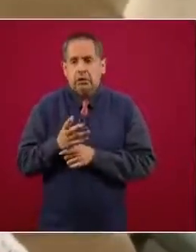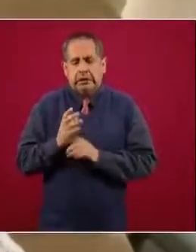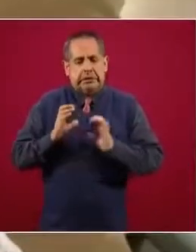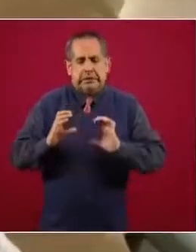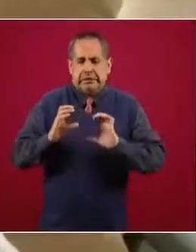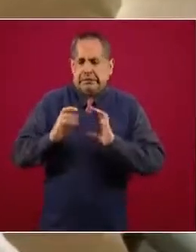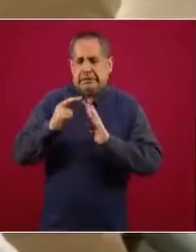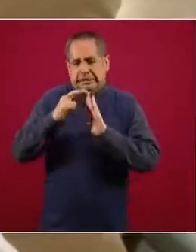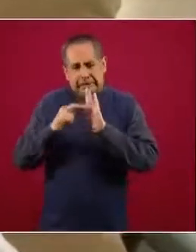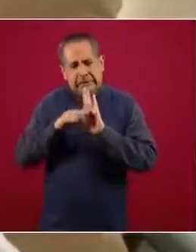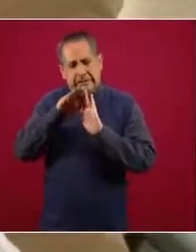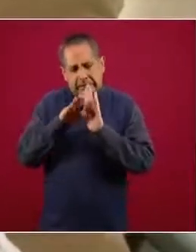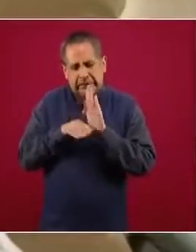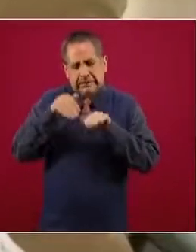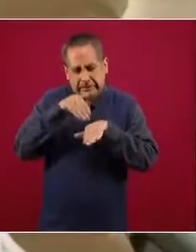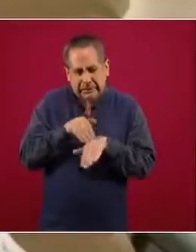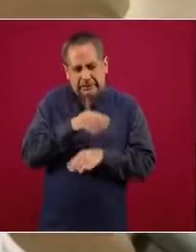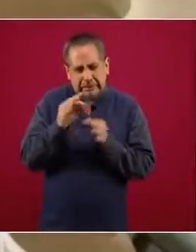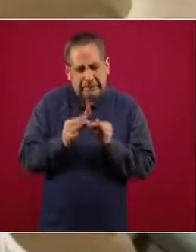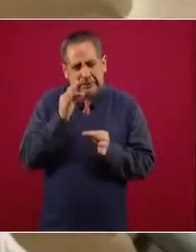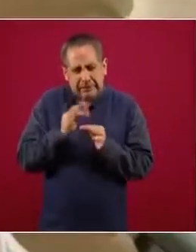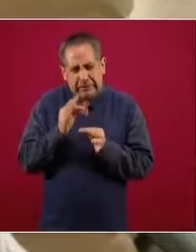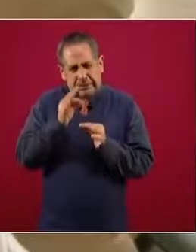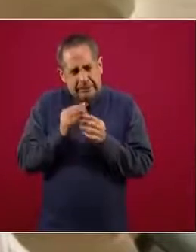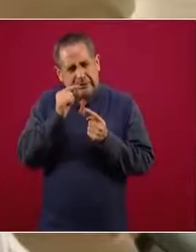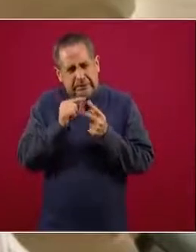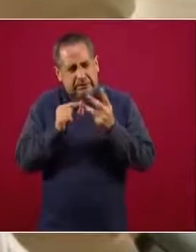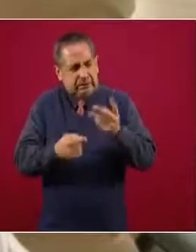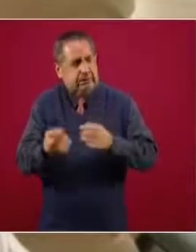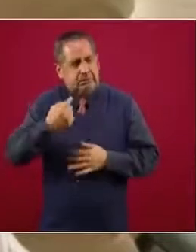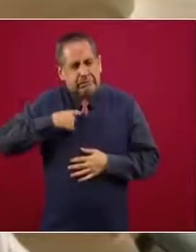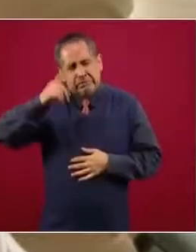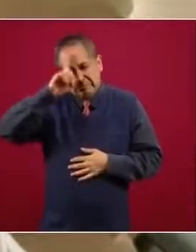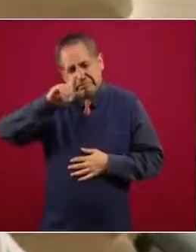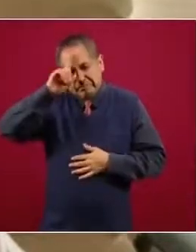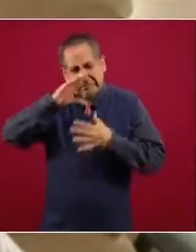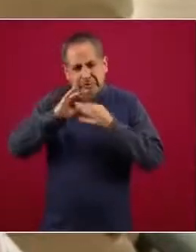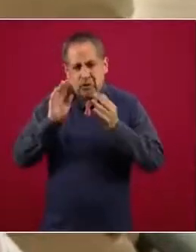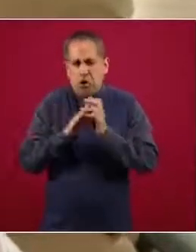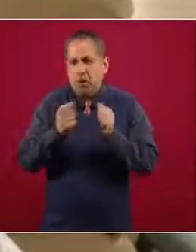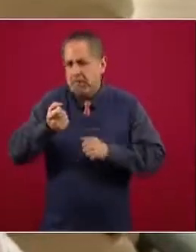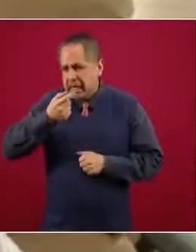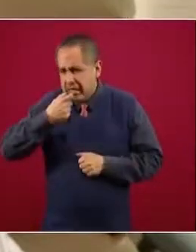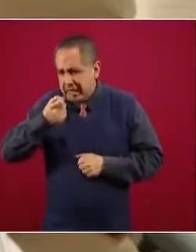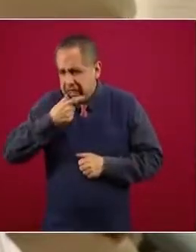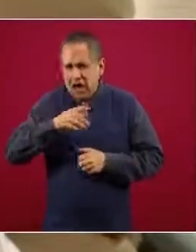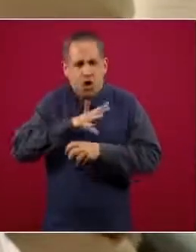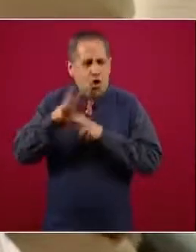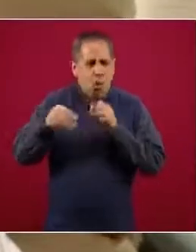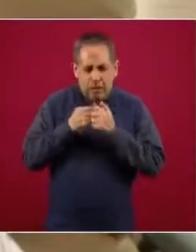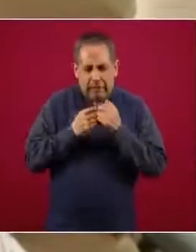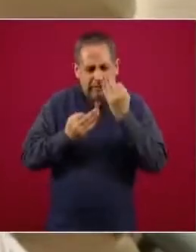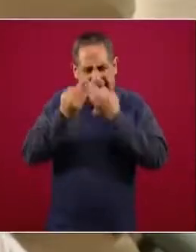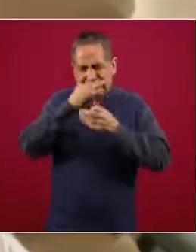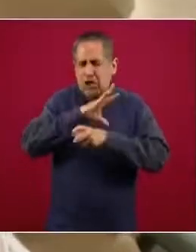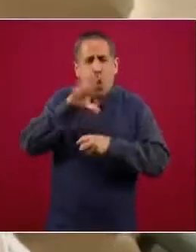guardando todas las cosas que nos han recomendado, tomando los medicamentos, el tratamiento que